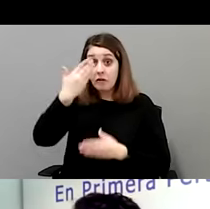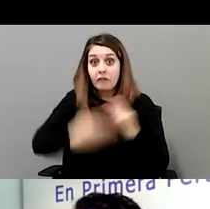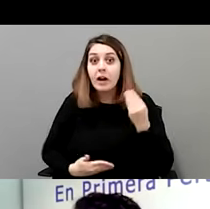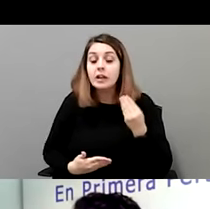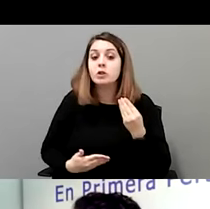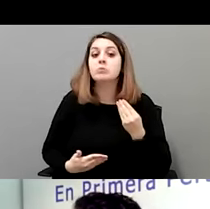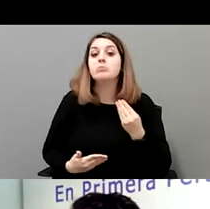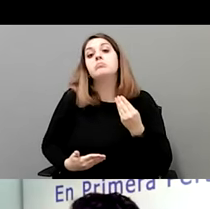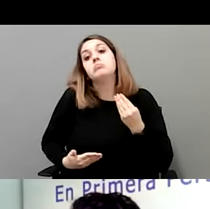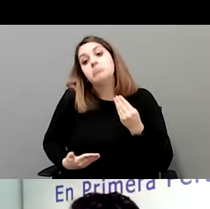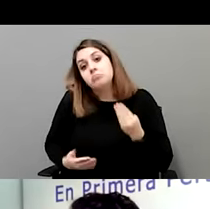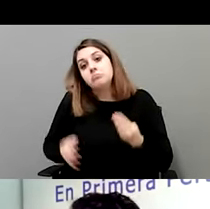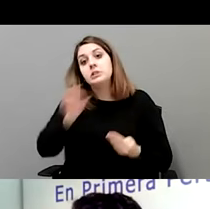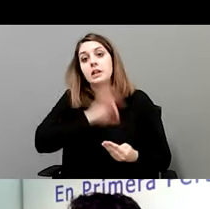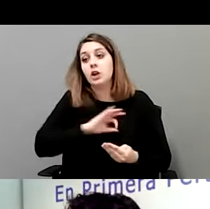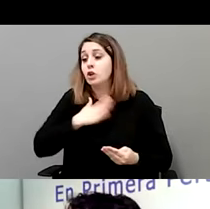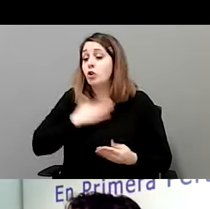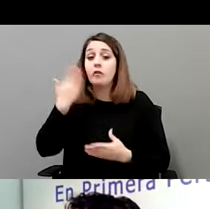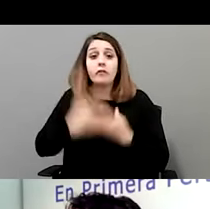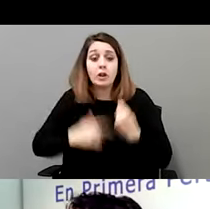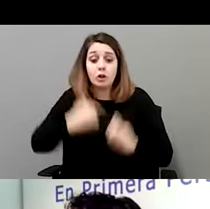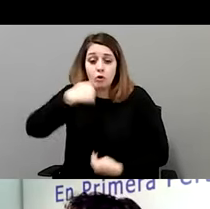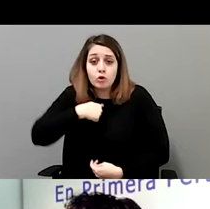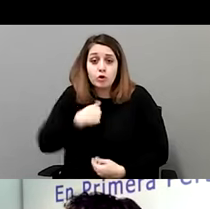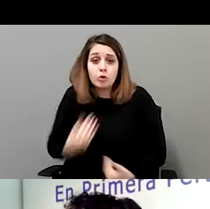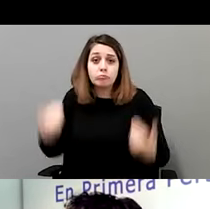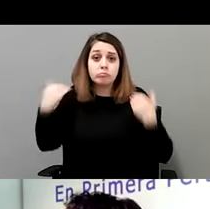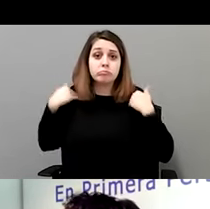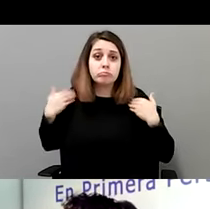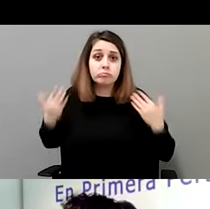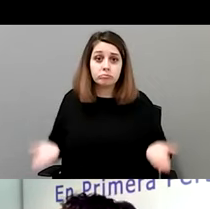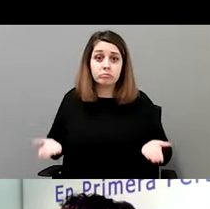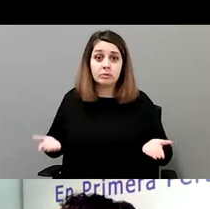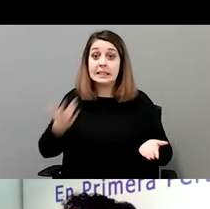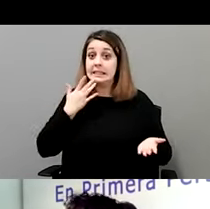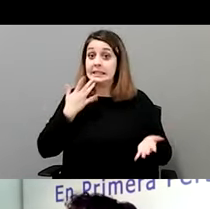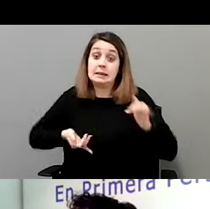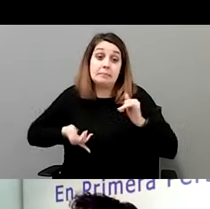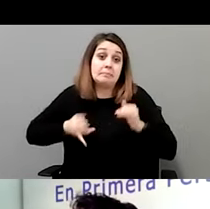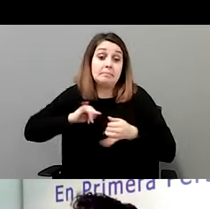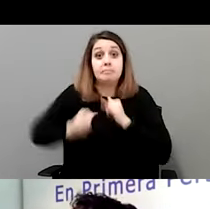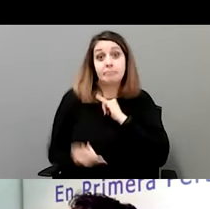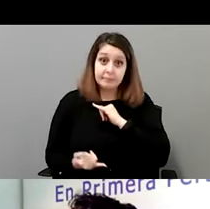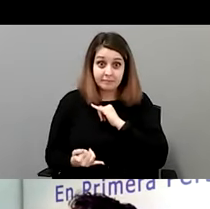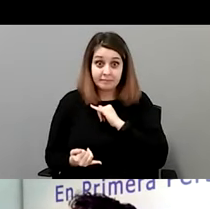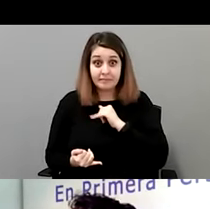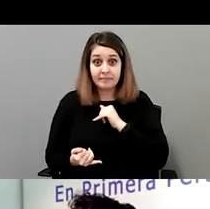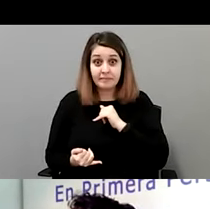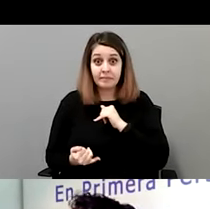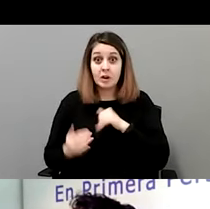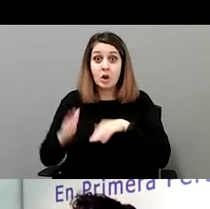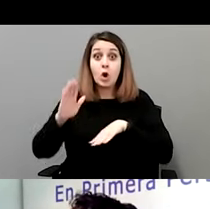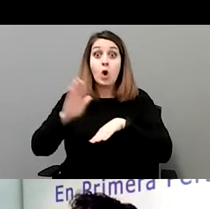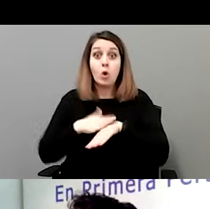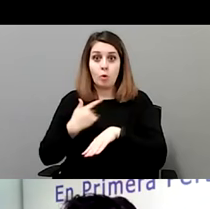pues señores, me he equivocado yo. Y si he metido la pata y me tienen que echar la culpa por